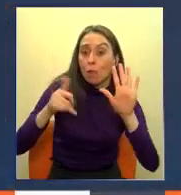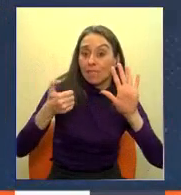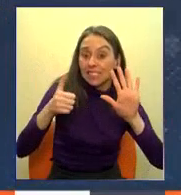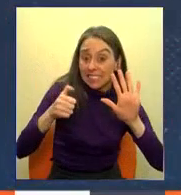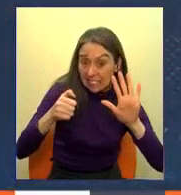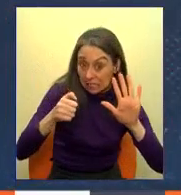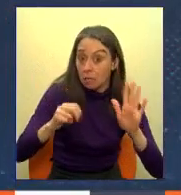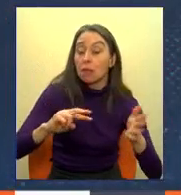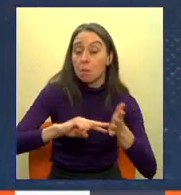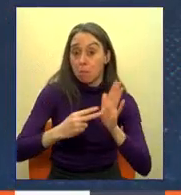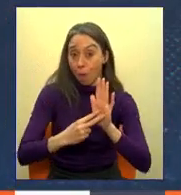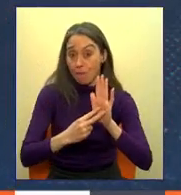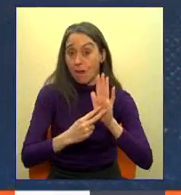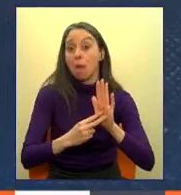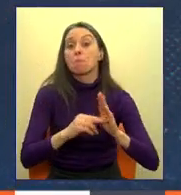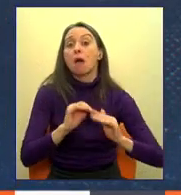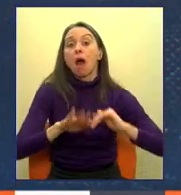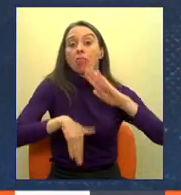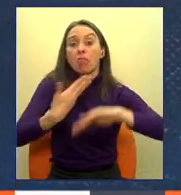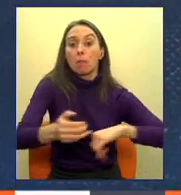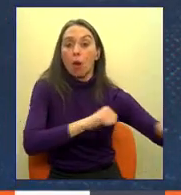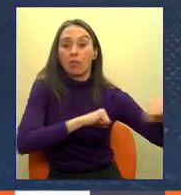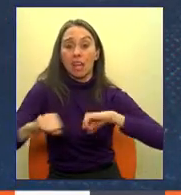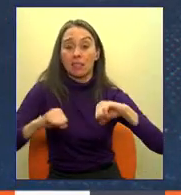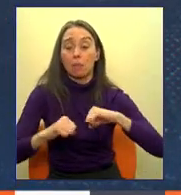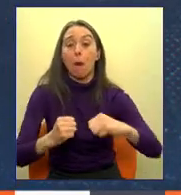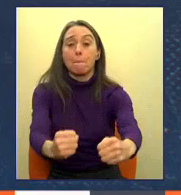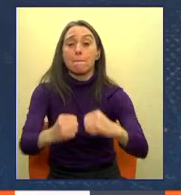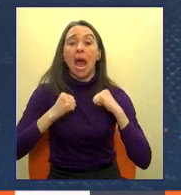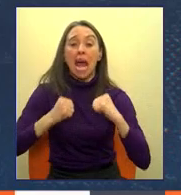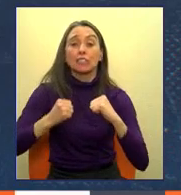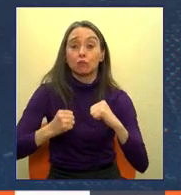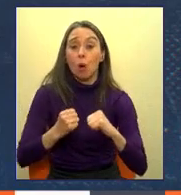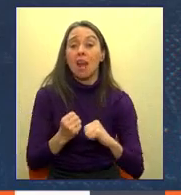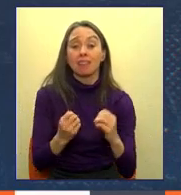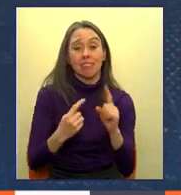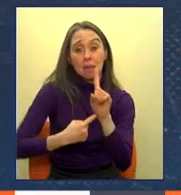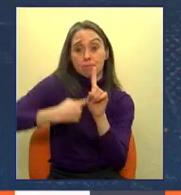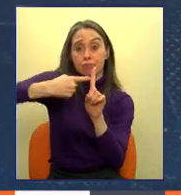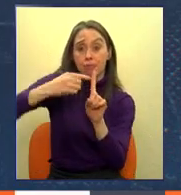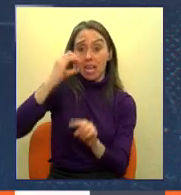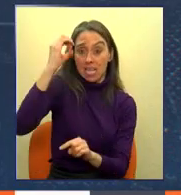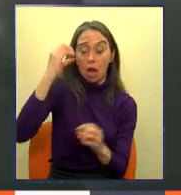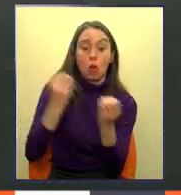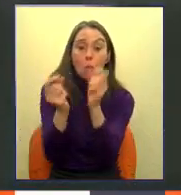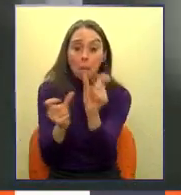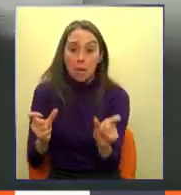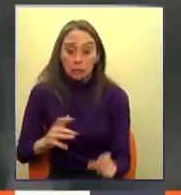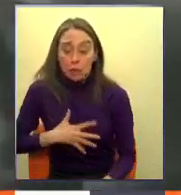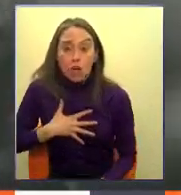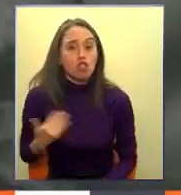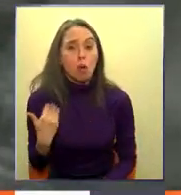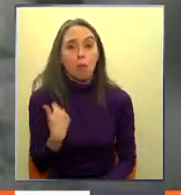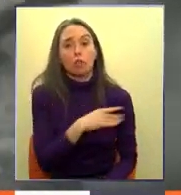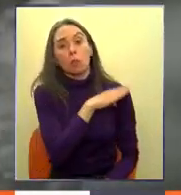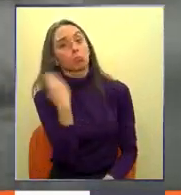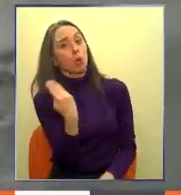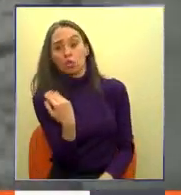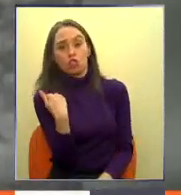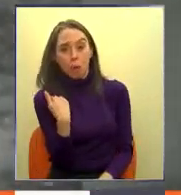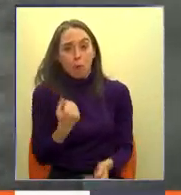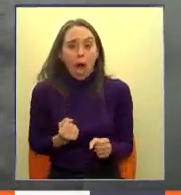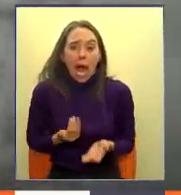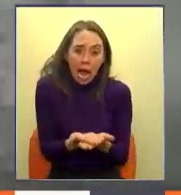las consecuencias del terremoto más grande registrado, cientos de personas no dudaron en poner sus vidas en favor del bien